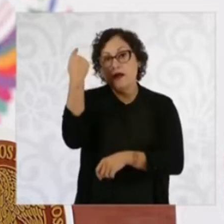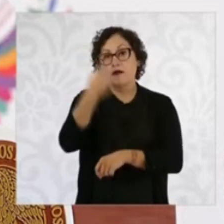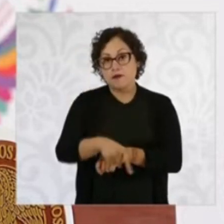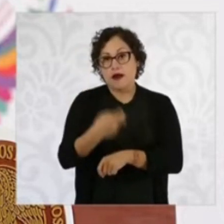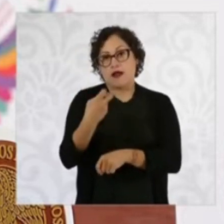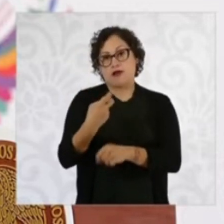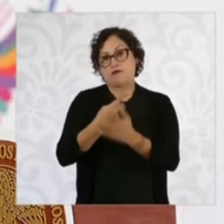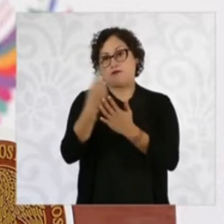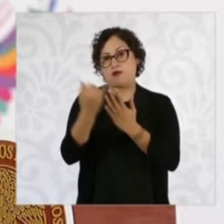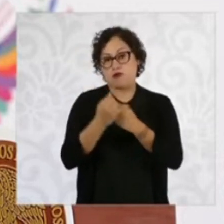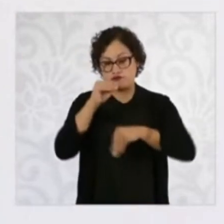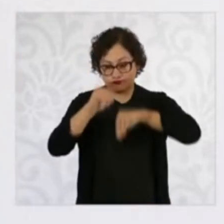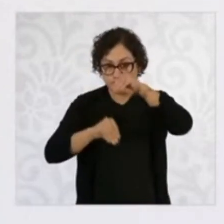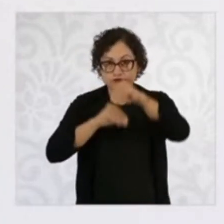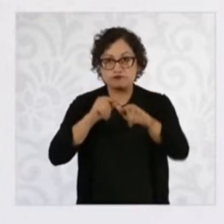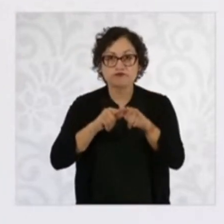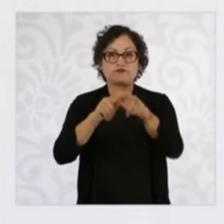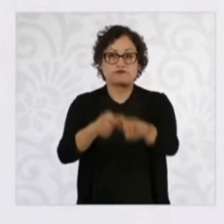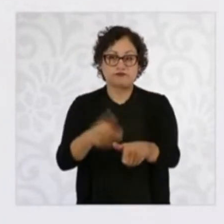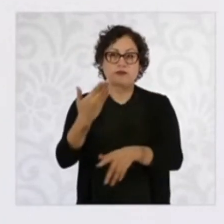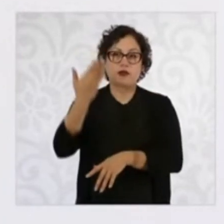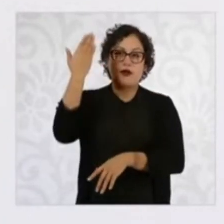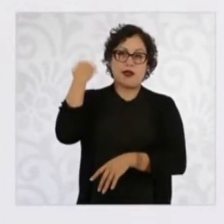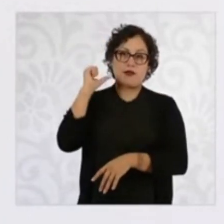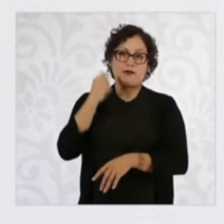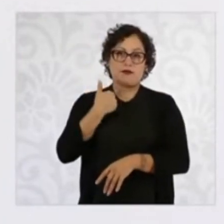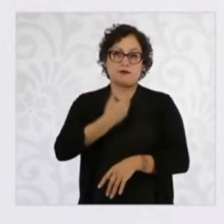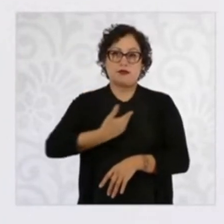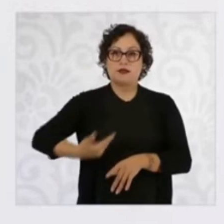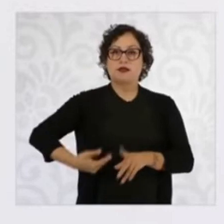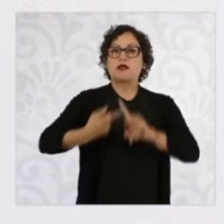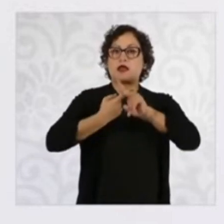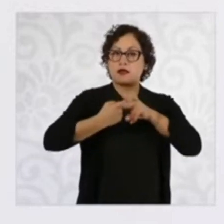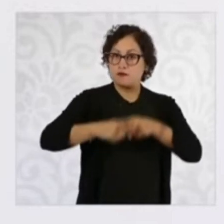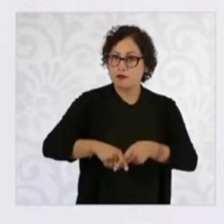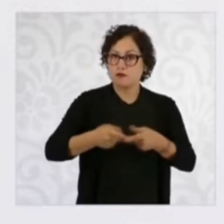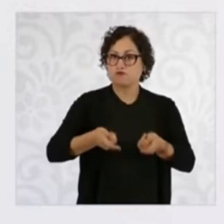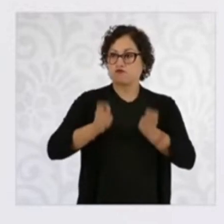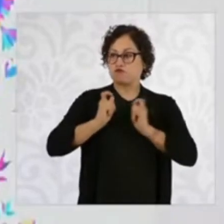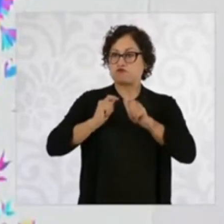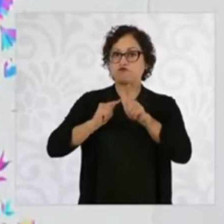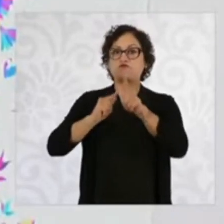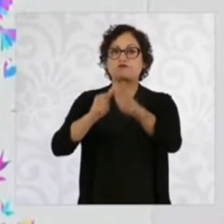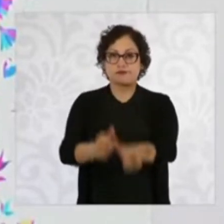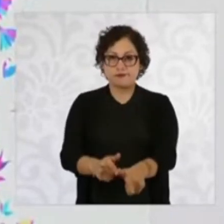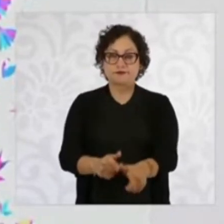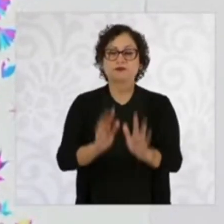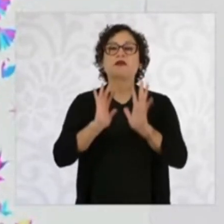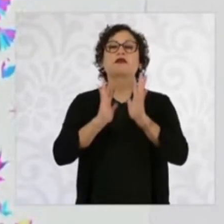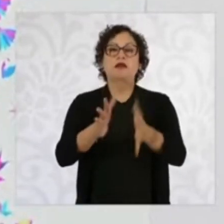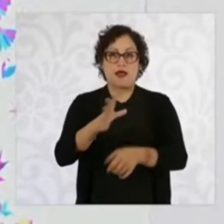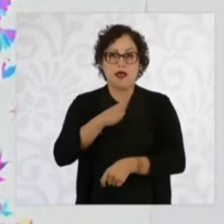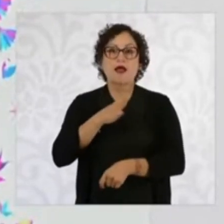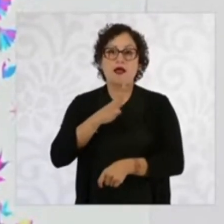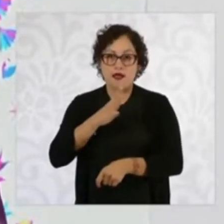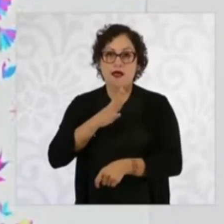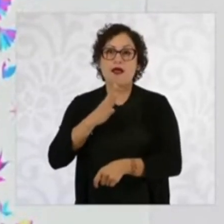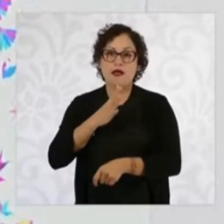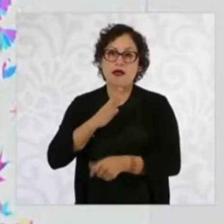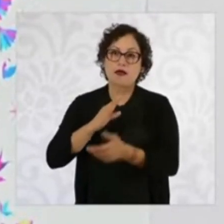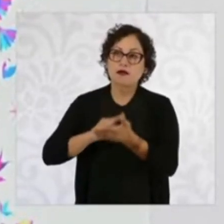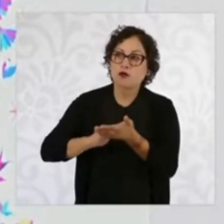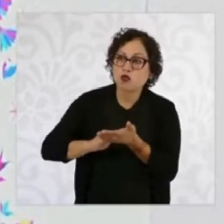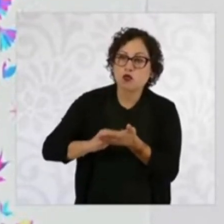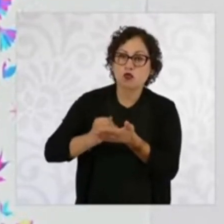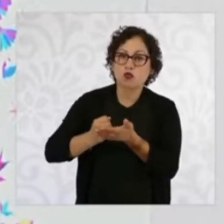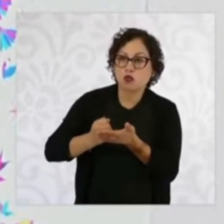este proyecto que inició con el presidente López Obrador. Ya hay incentivos, si se requieren más va a haber más incentivos, pero el objetivo es generar